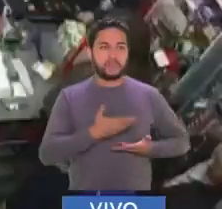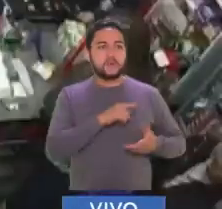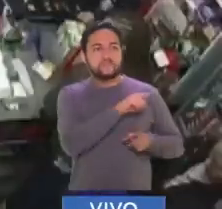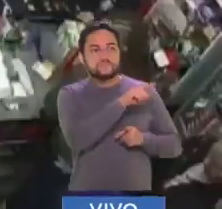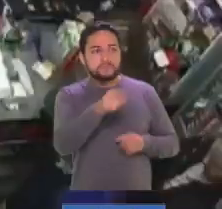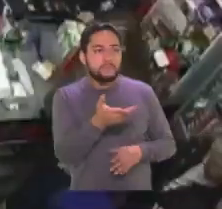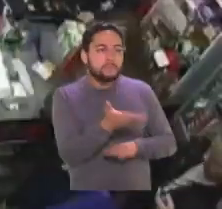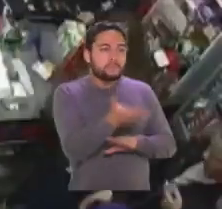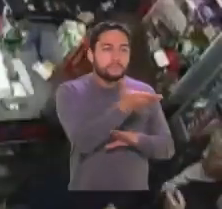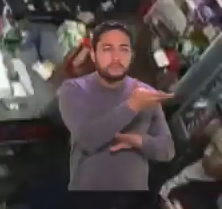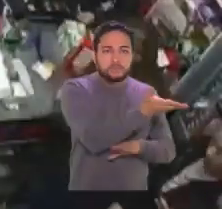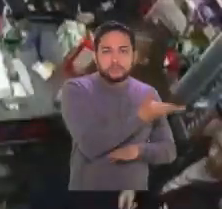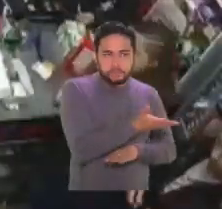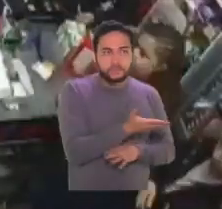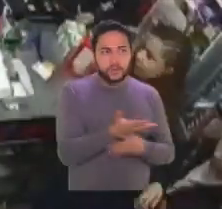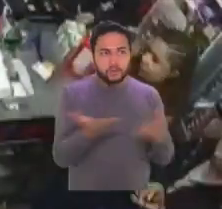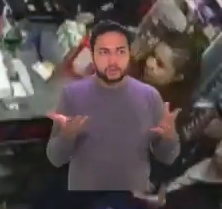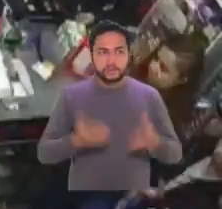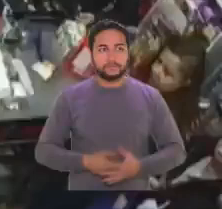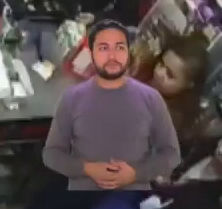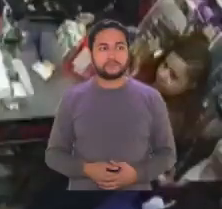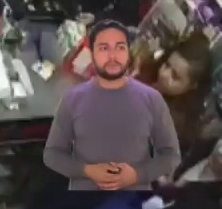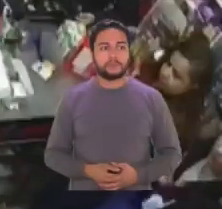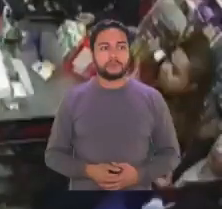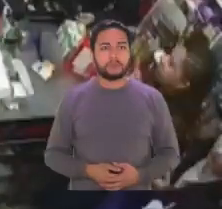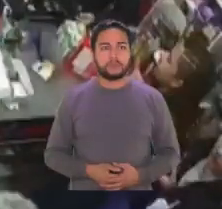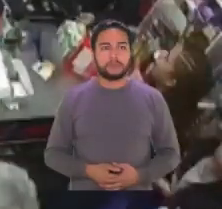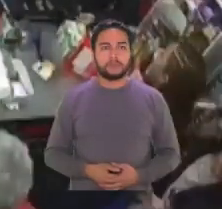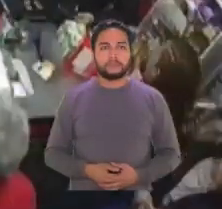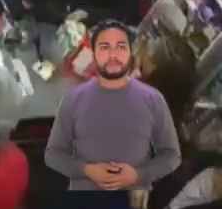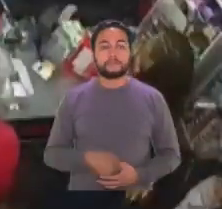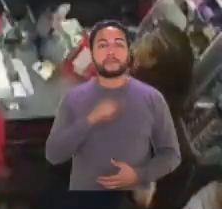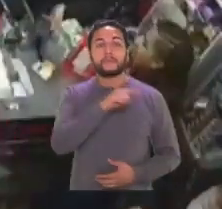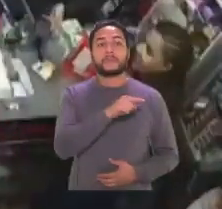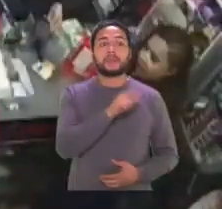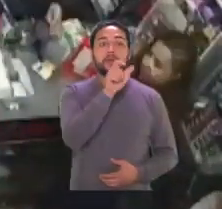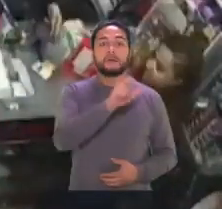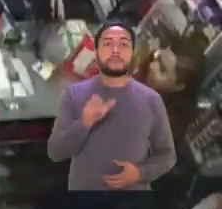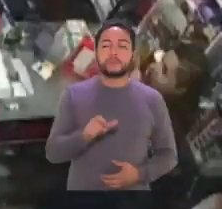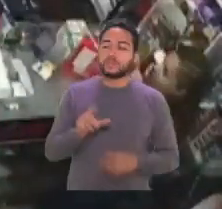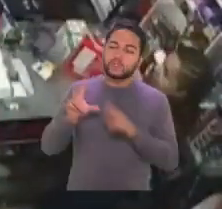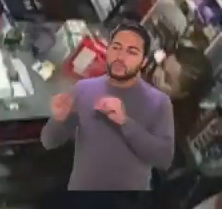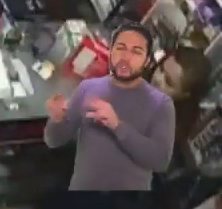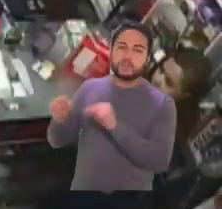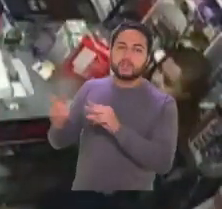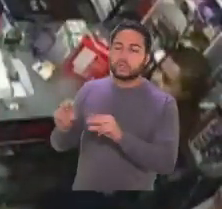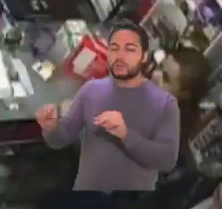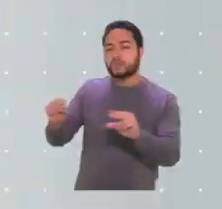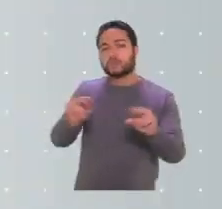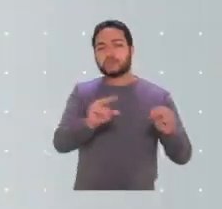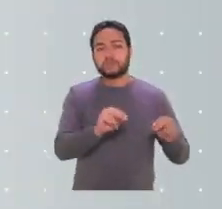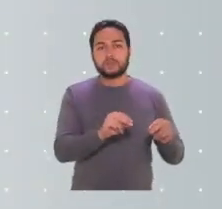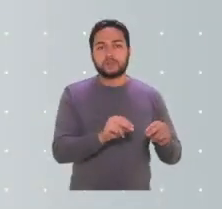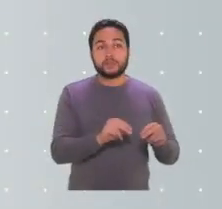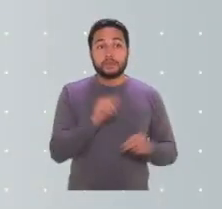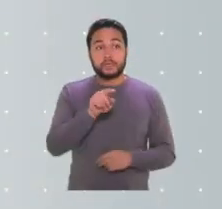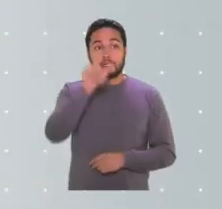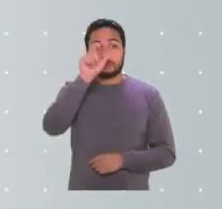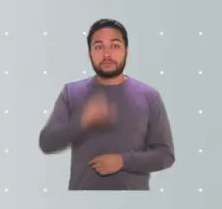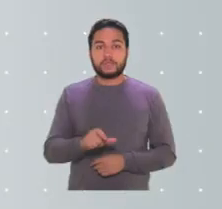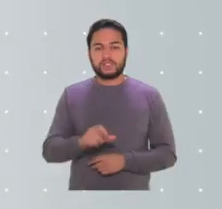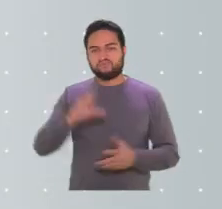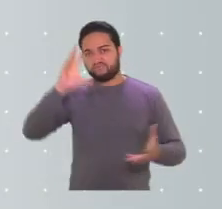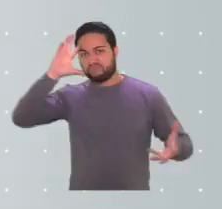que se encontraban dentro de este establecimiento comercial. Ante la negativa de las personas de no querer darle algunas cosas, esta persona